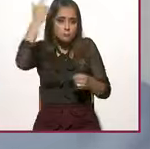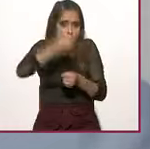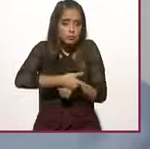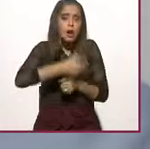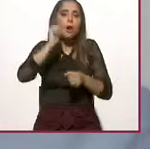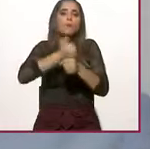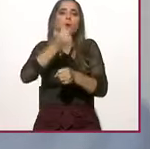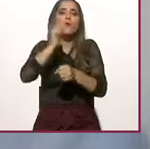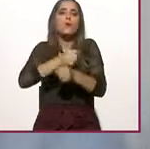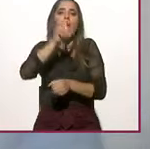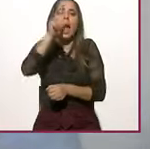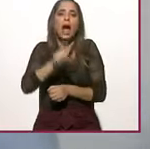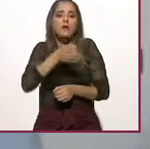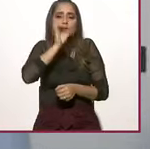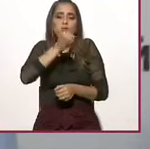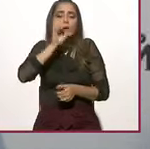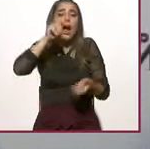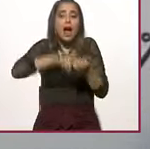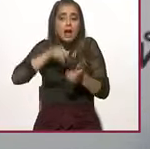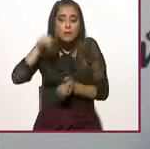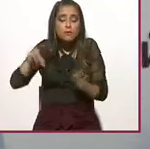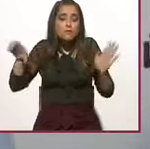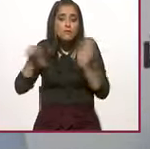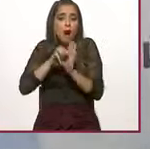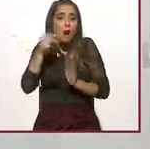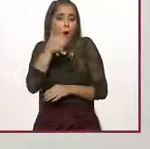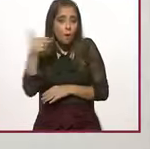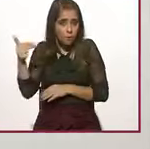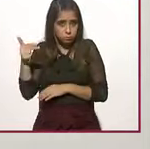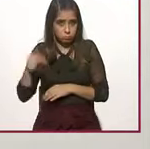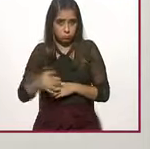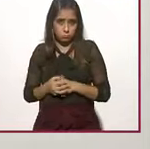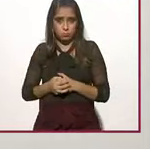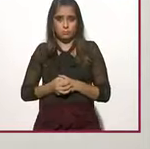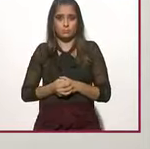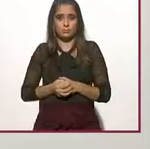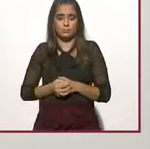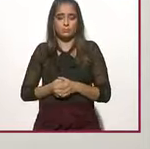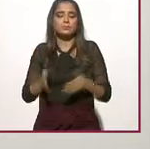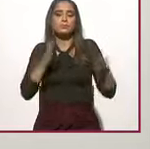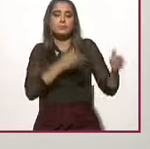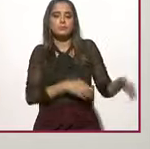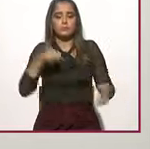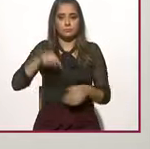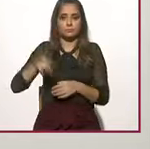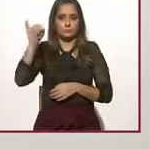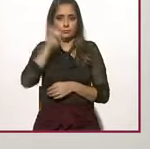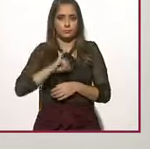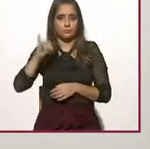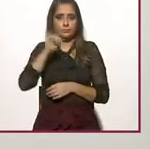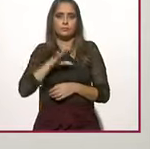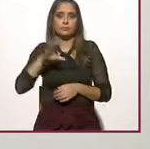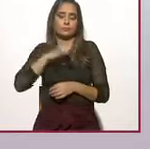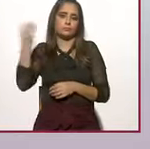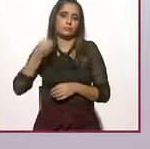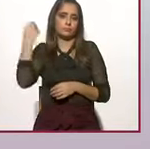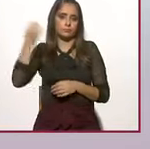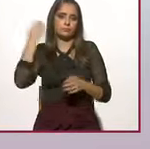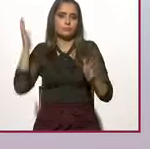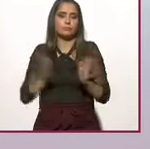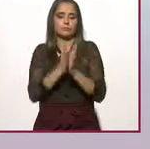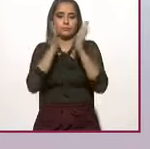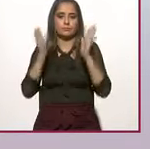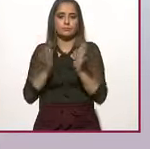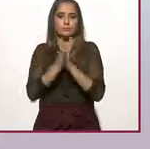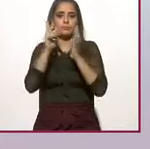botellas de agua que Navalny tenía en su habitación de hotel. En información de cultura, este jueves se llevará a cabo el foro